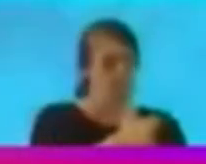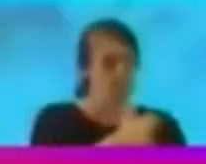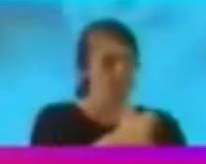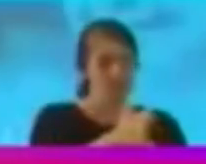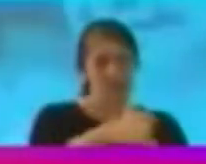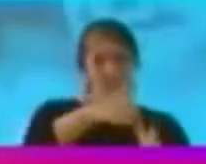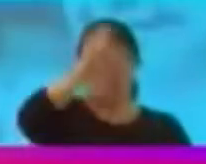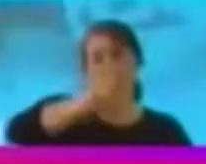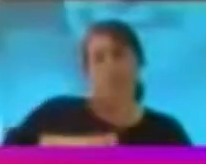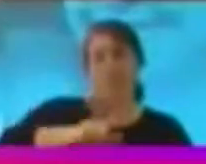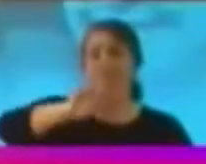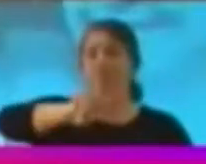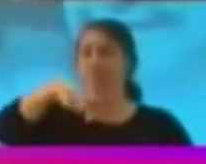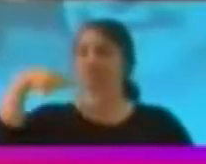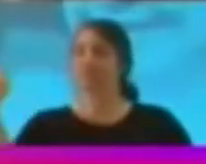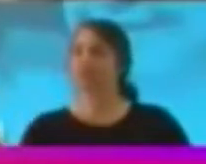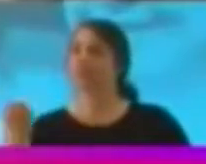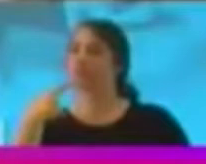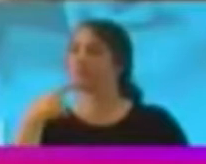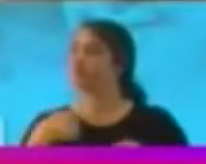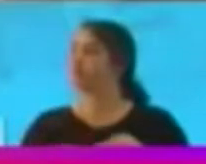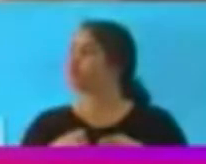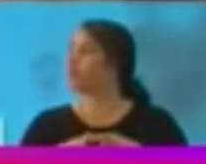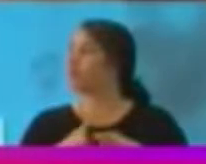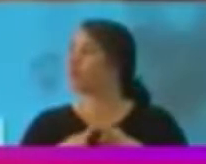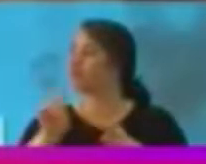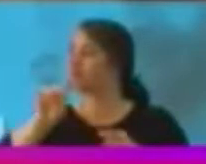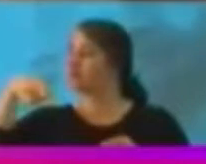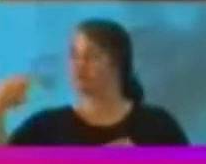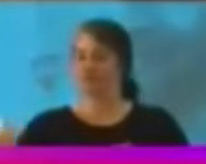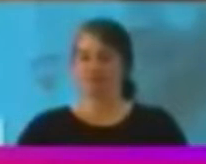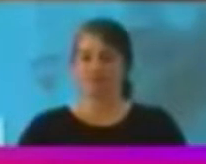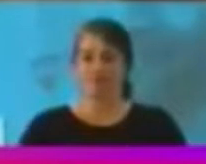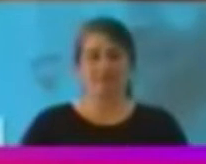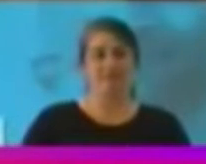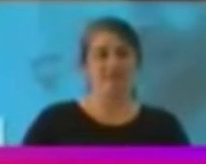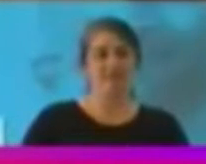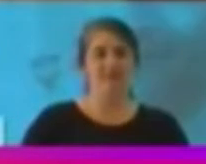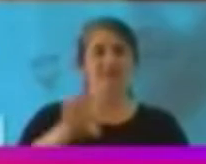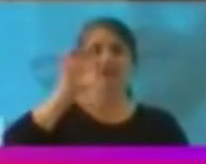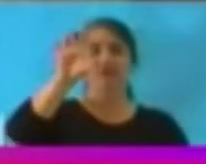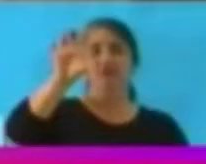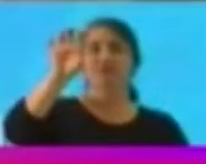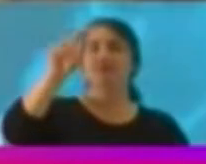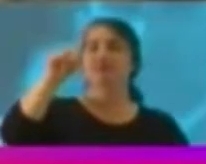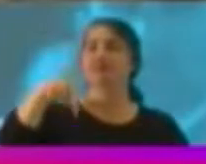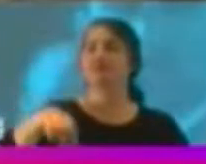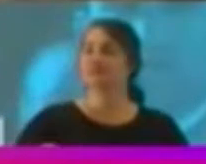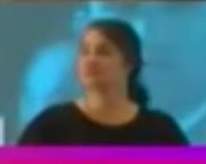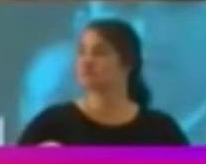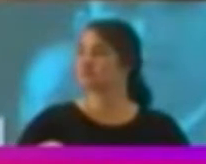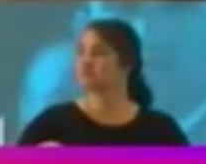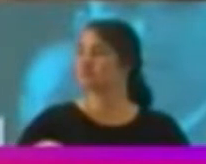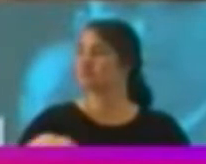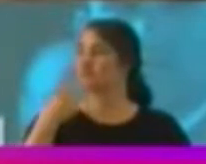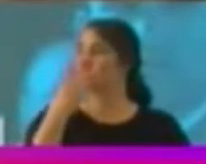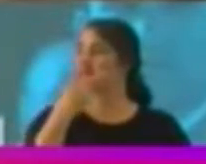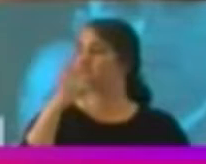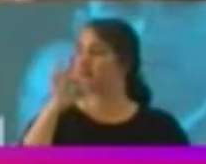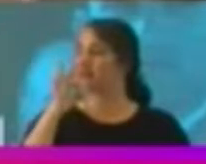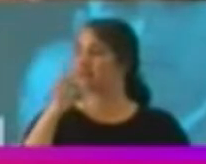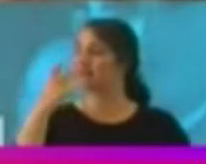en otro documento de política, en otro que es el plan Chaco 2030, que se presentó en el